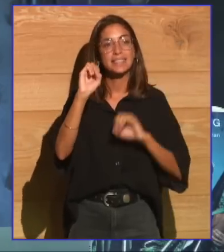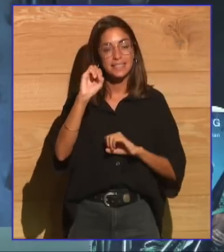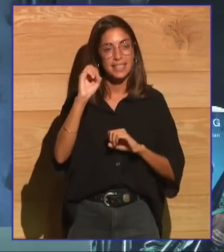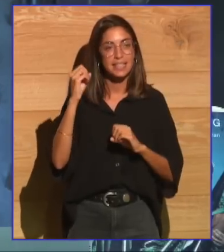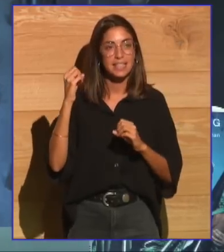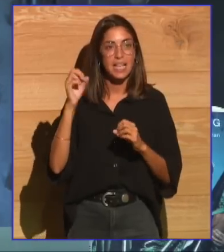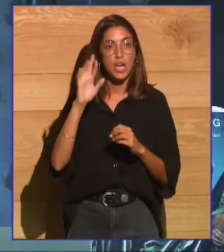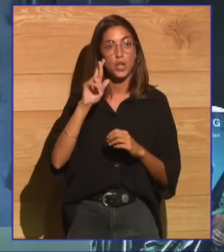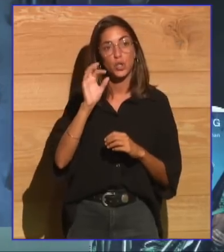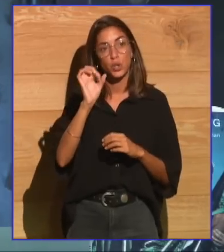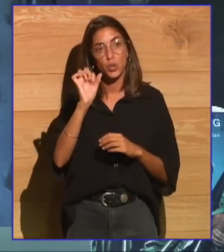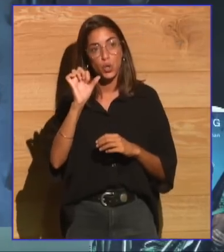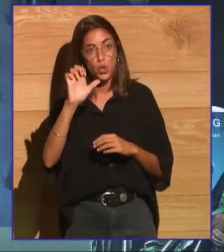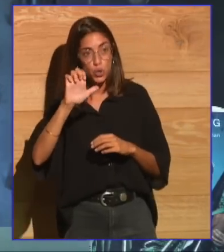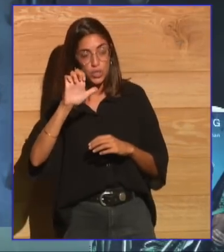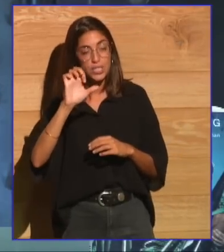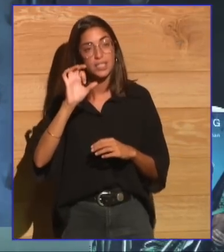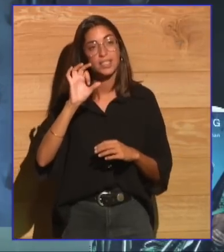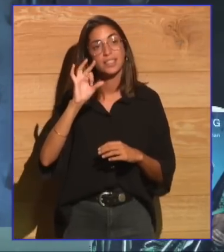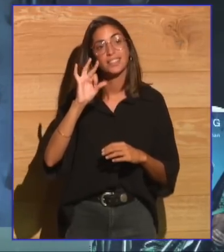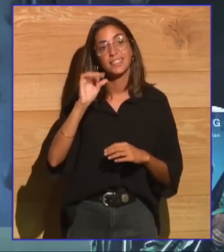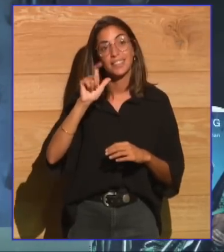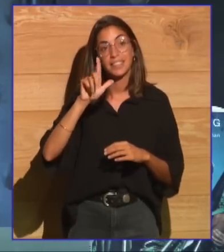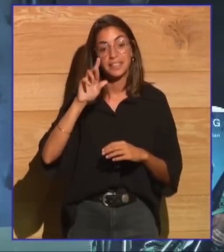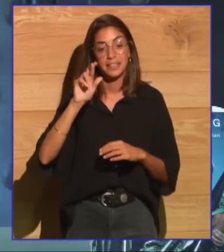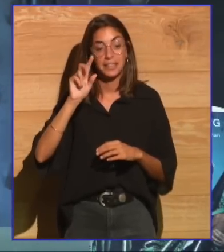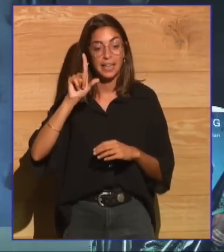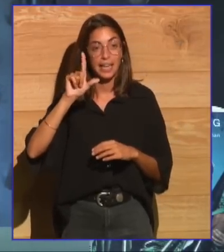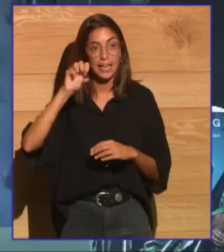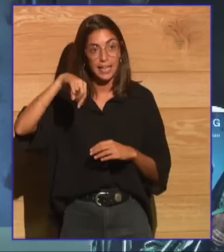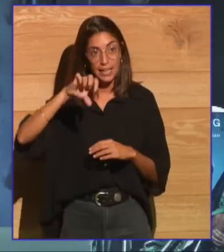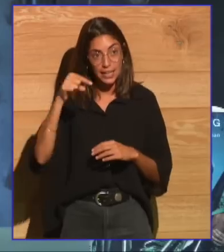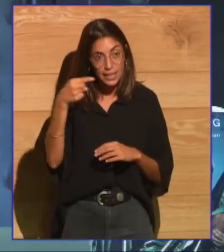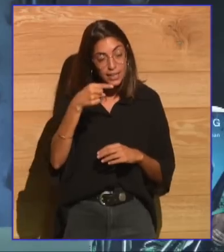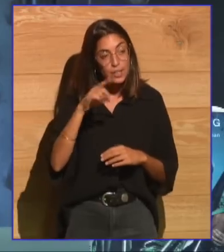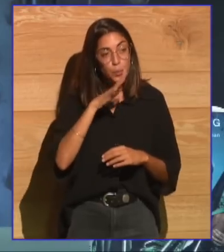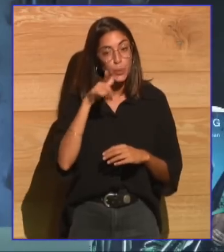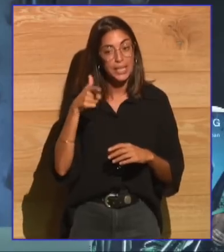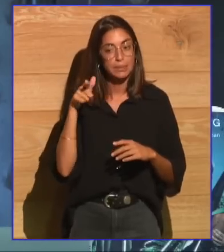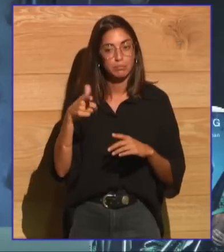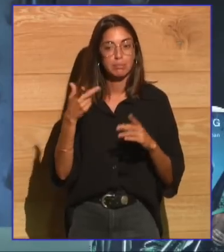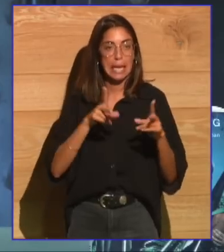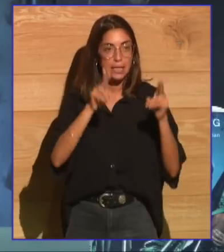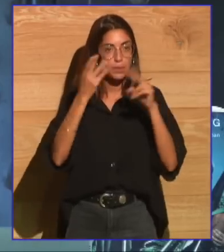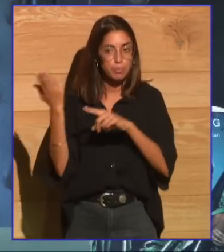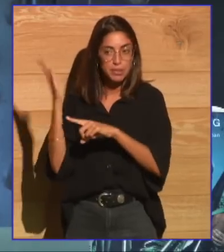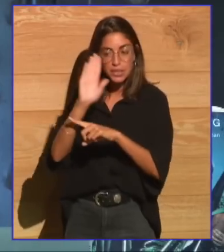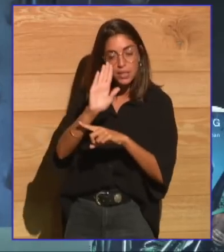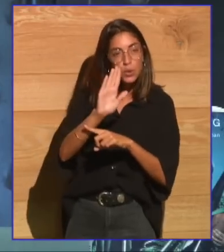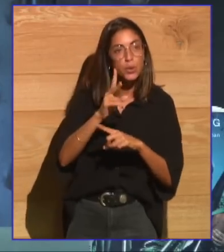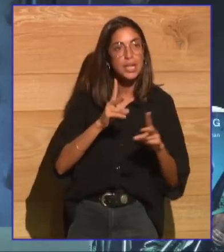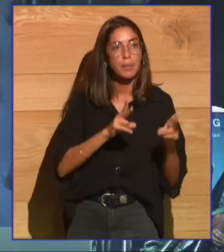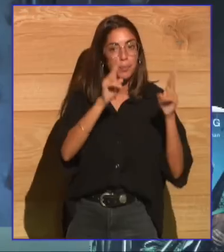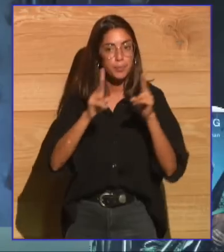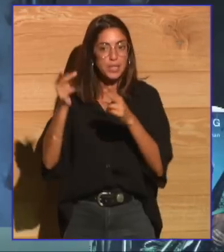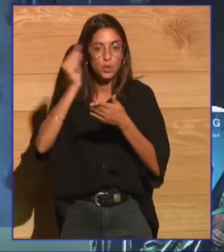browser link aparecía como anfitrión presentador de la serie escribió muchos de los episodios en fin